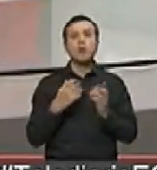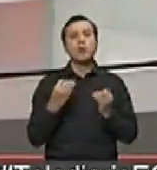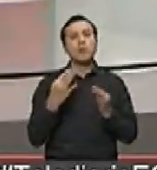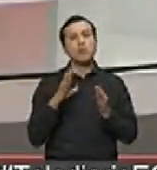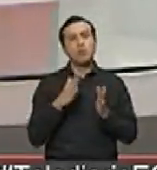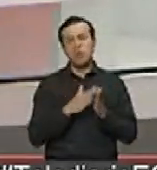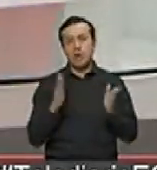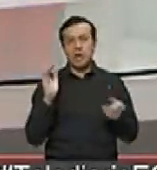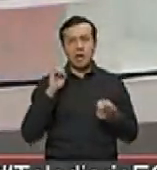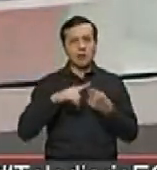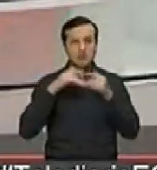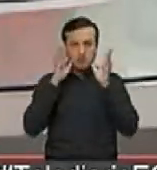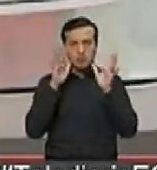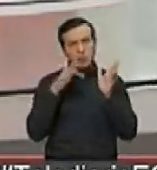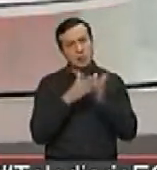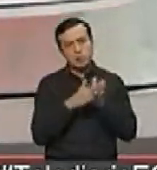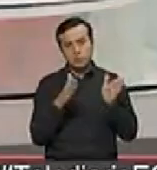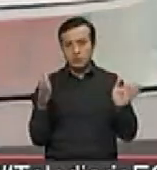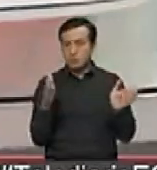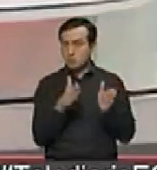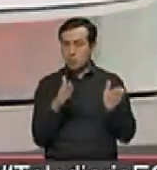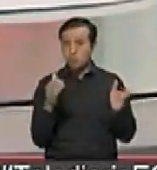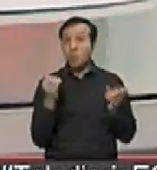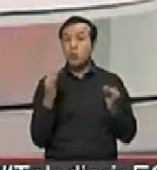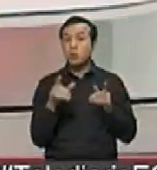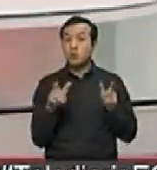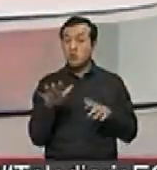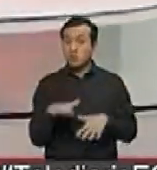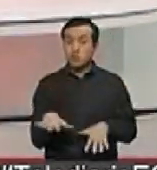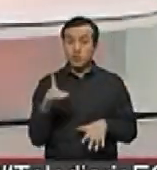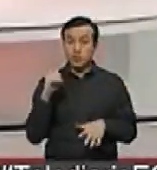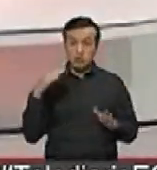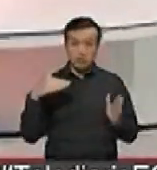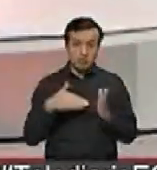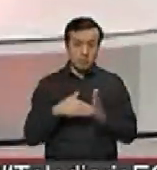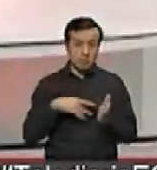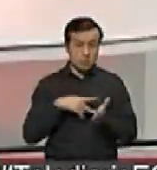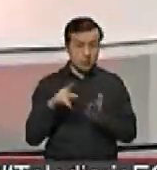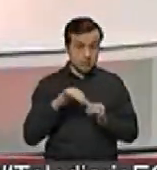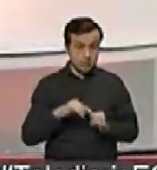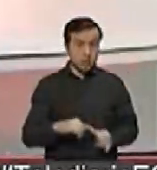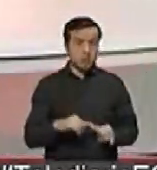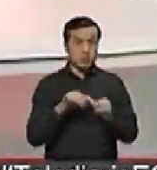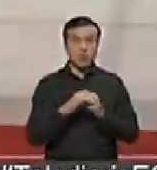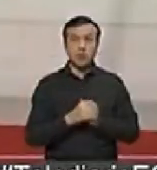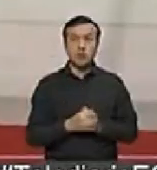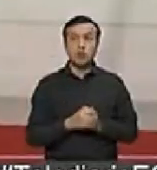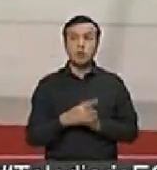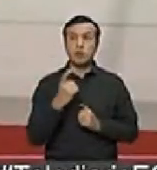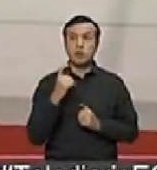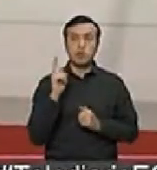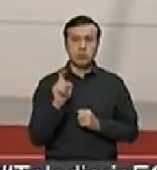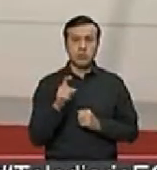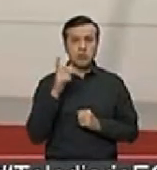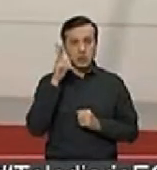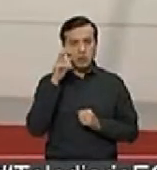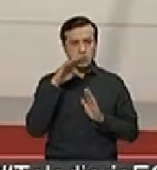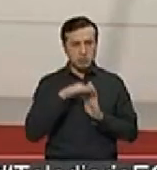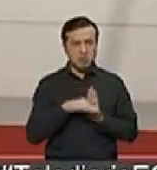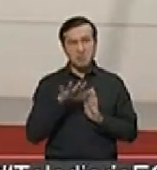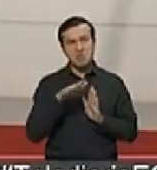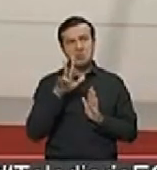cuántos pagos se va a cerrar? ¿Cuántas personas de estas 11.000 van a poder tener su incentivo jubilatorio? No faltan 11.000, faltan menos de 11.000,